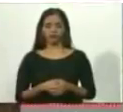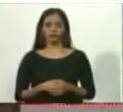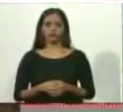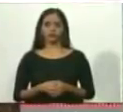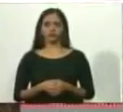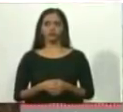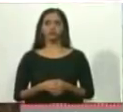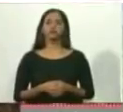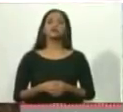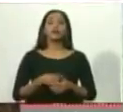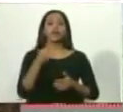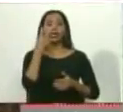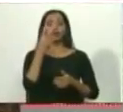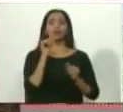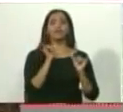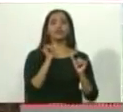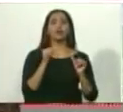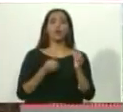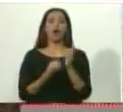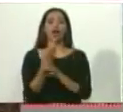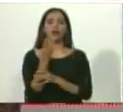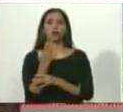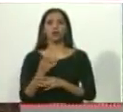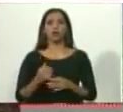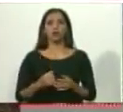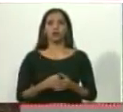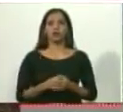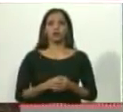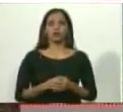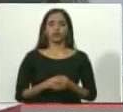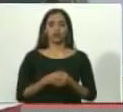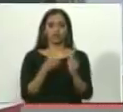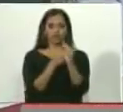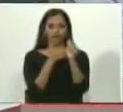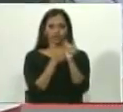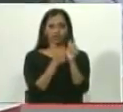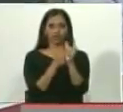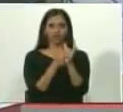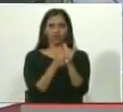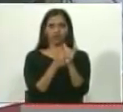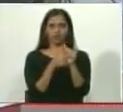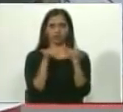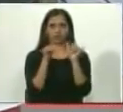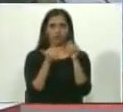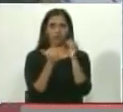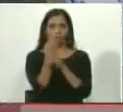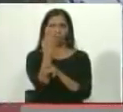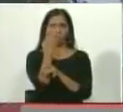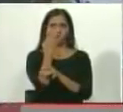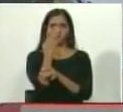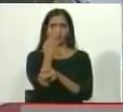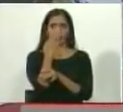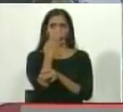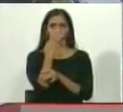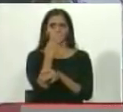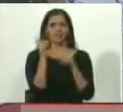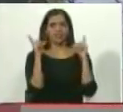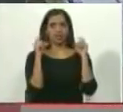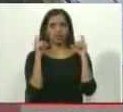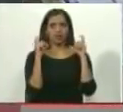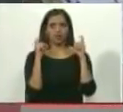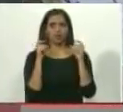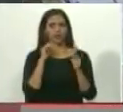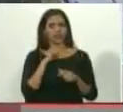Para que vean que es el mismo árbol que está allá atrás. Es el mismo, parece, ¿verdad? ¿Sí? Parece que esta foto está...